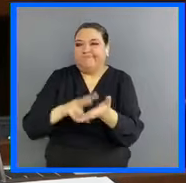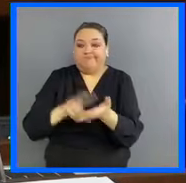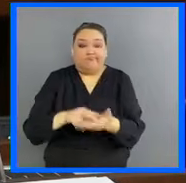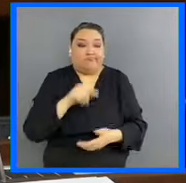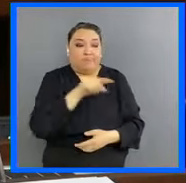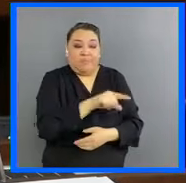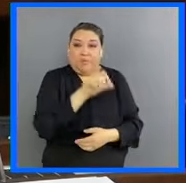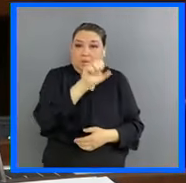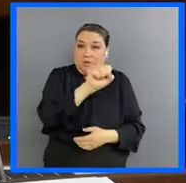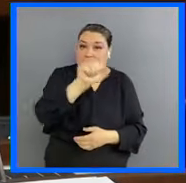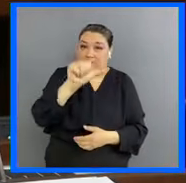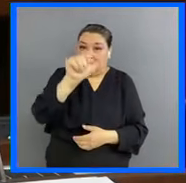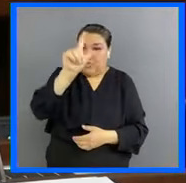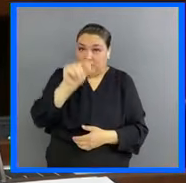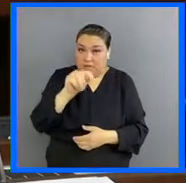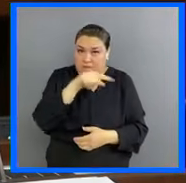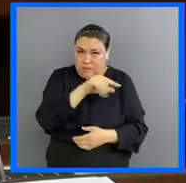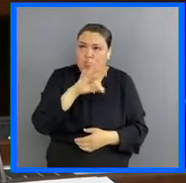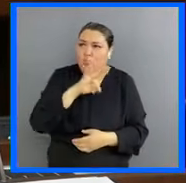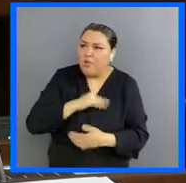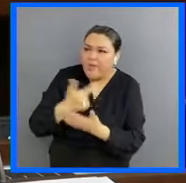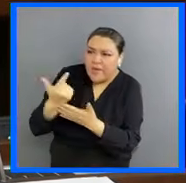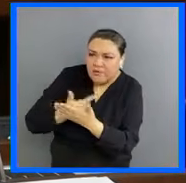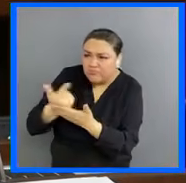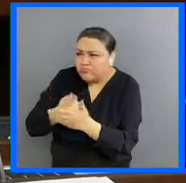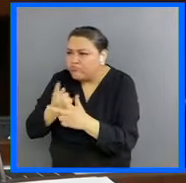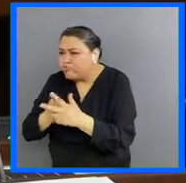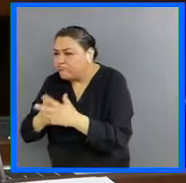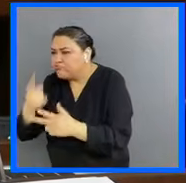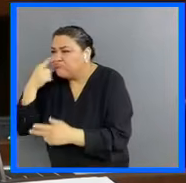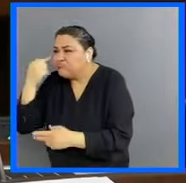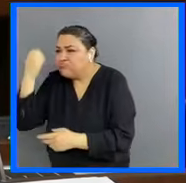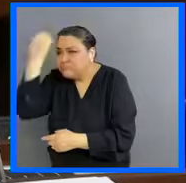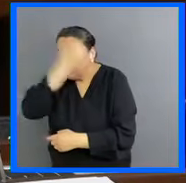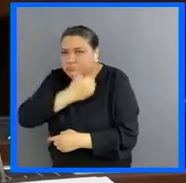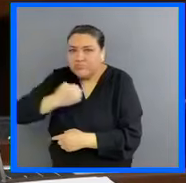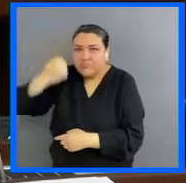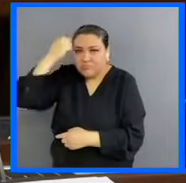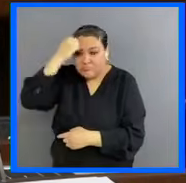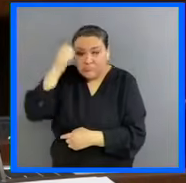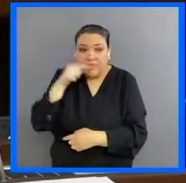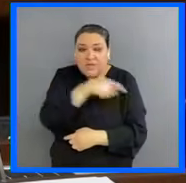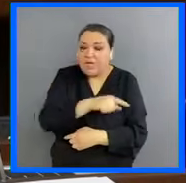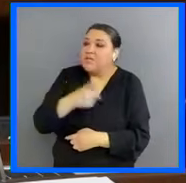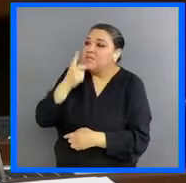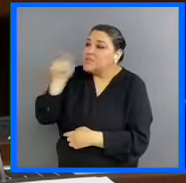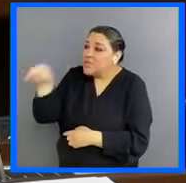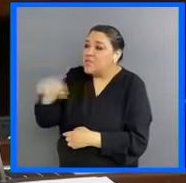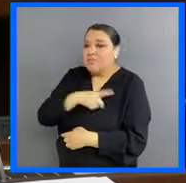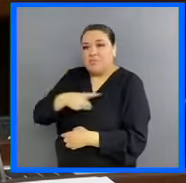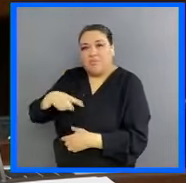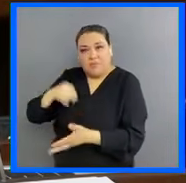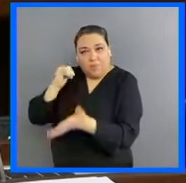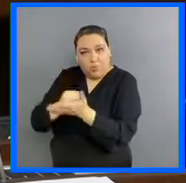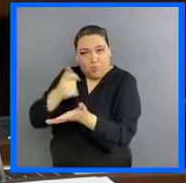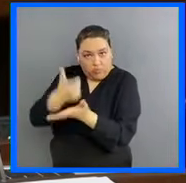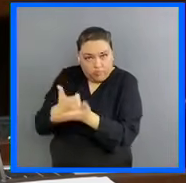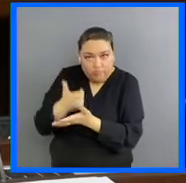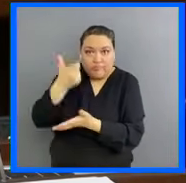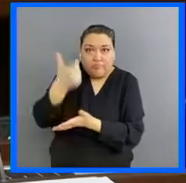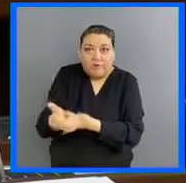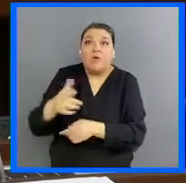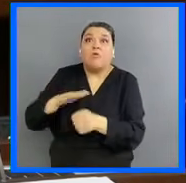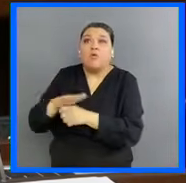pueda fiscalizar y, en su caso, determinar créditos fiscales directamente a una